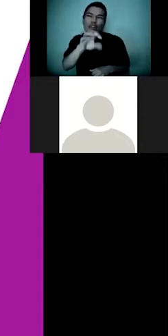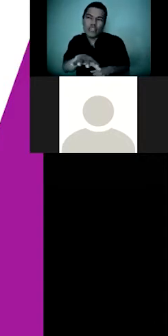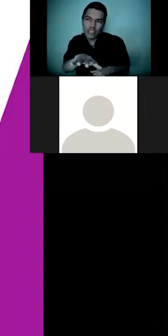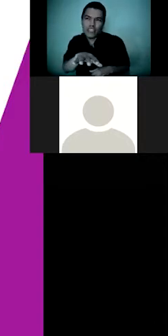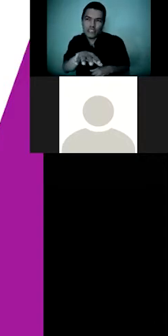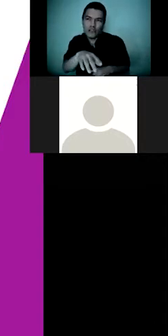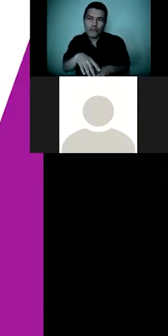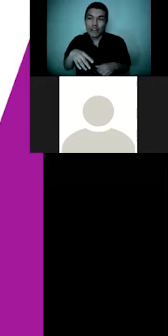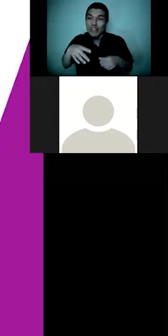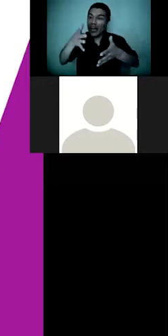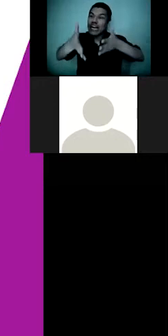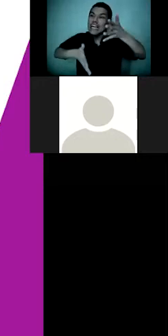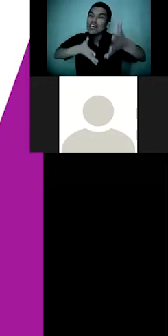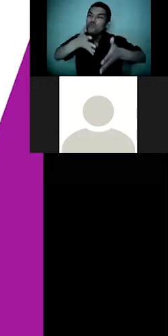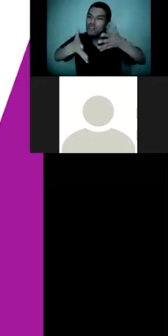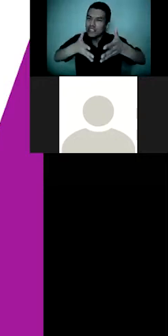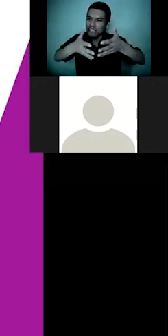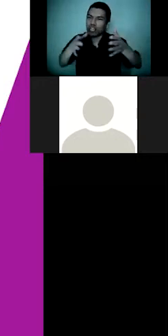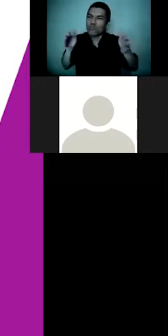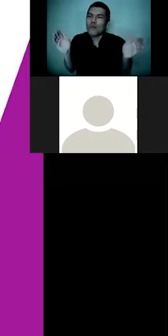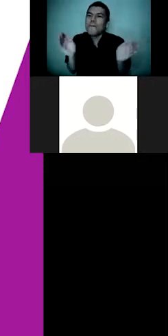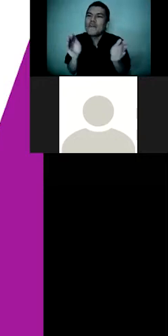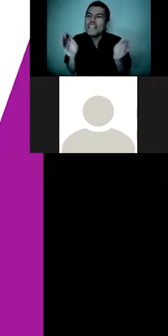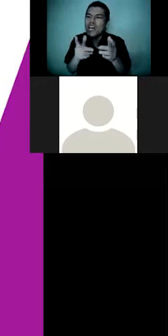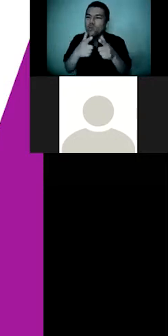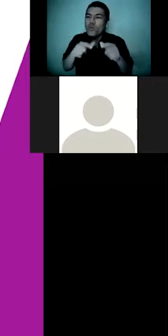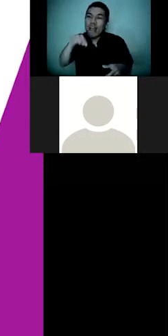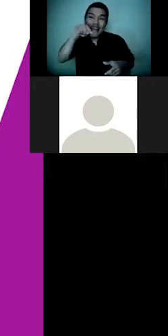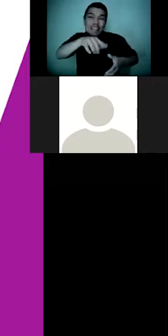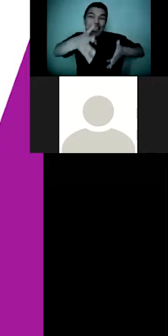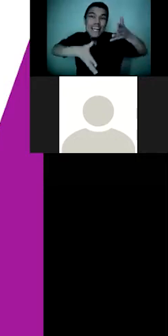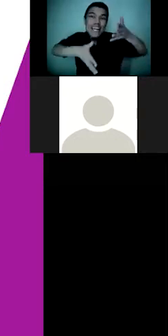Stocco, y que trabajó investigando la lengua de señas,